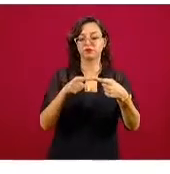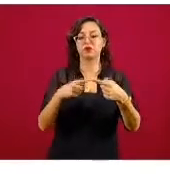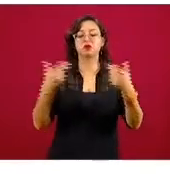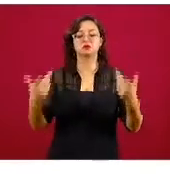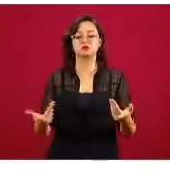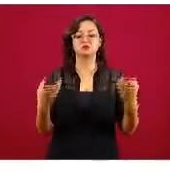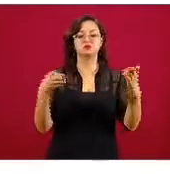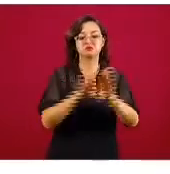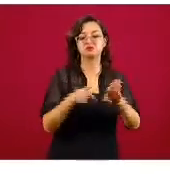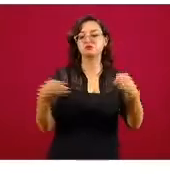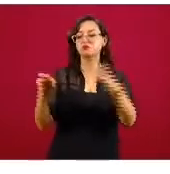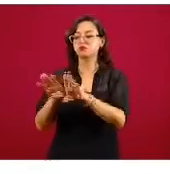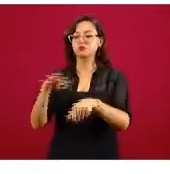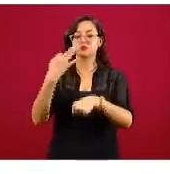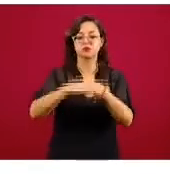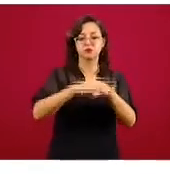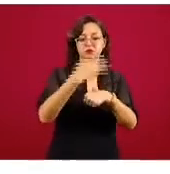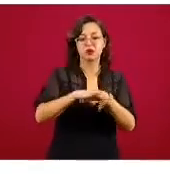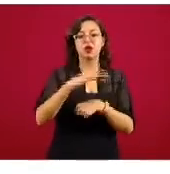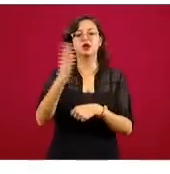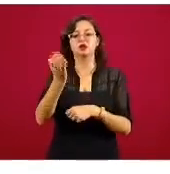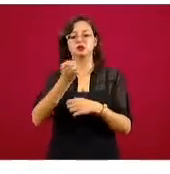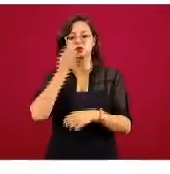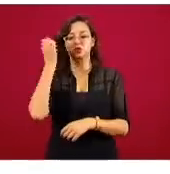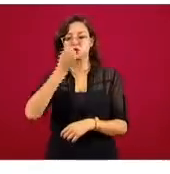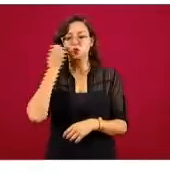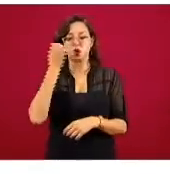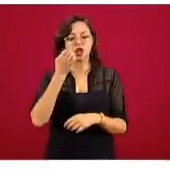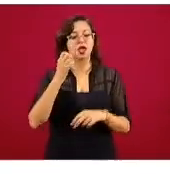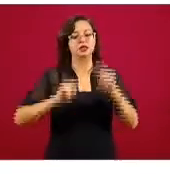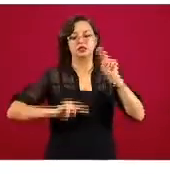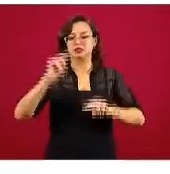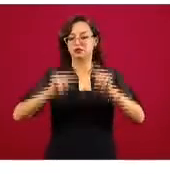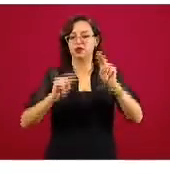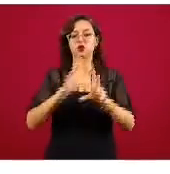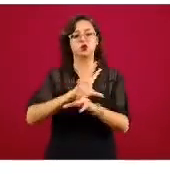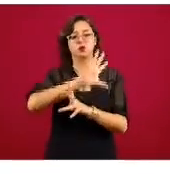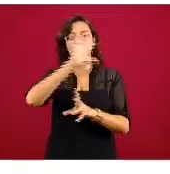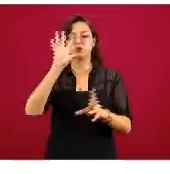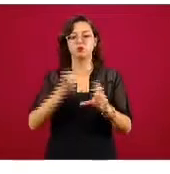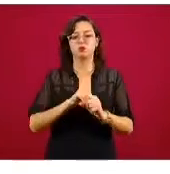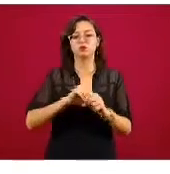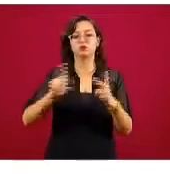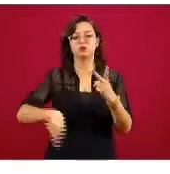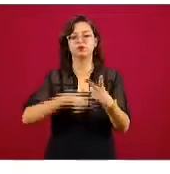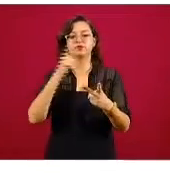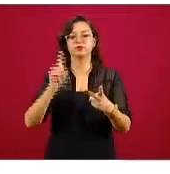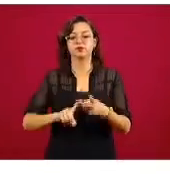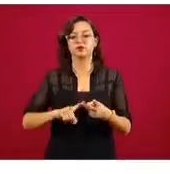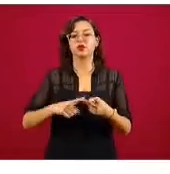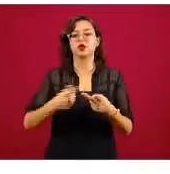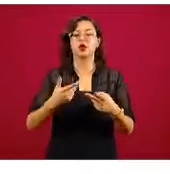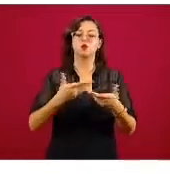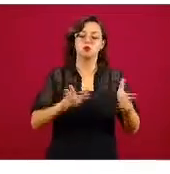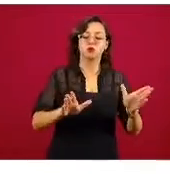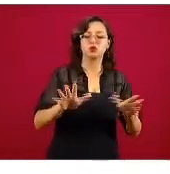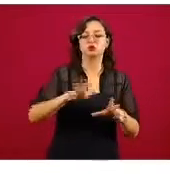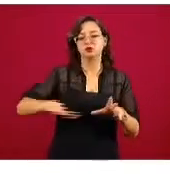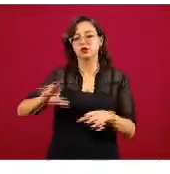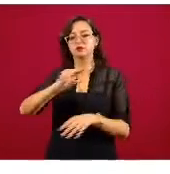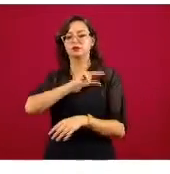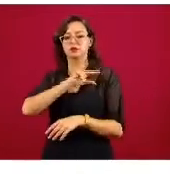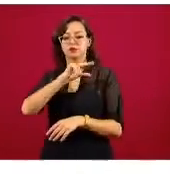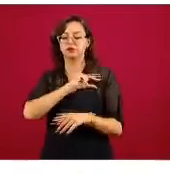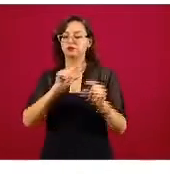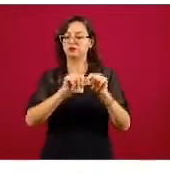temporal de actividades académicas en todos los niveles educativos, en los sectores público, social y privados y